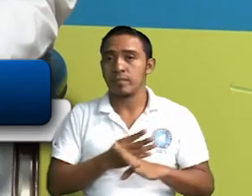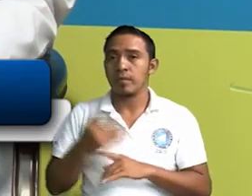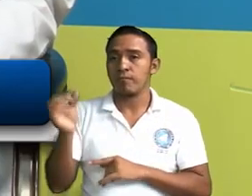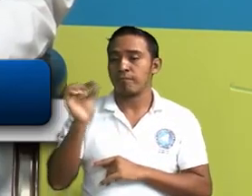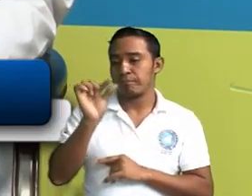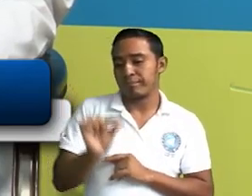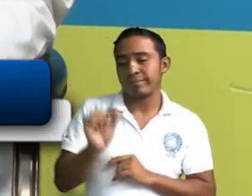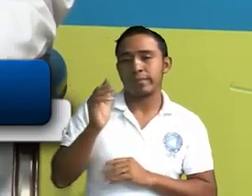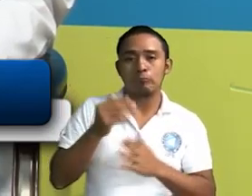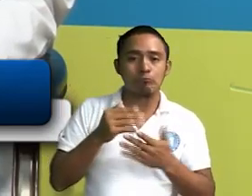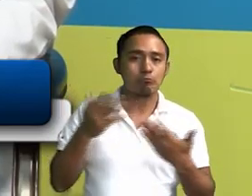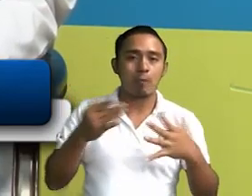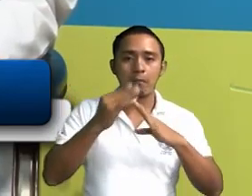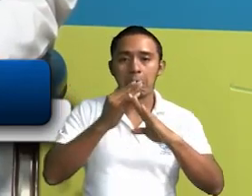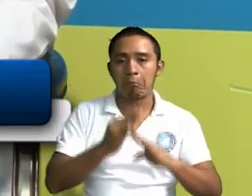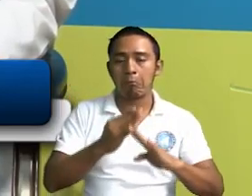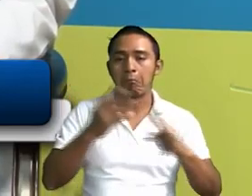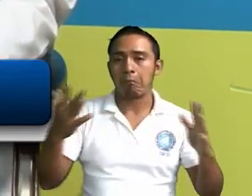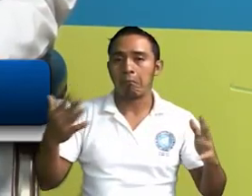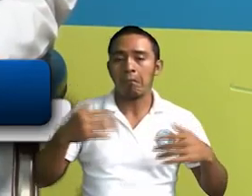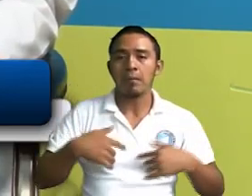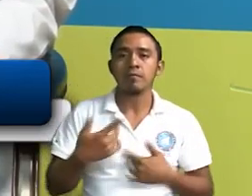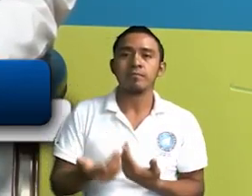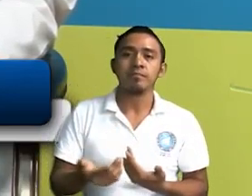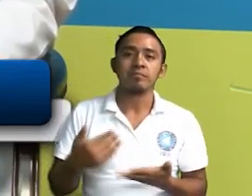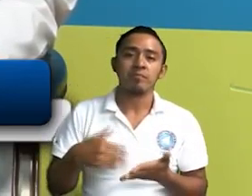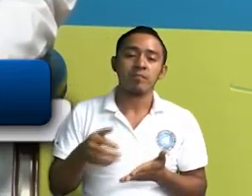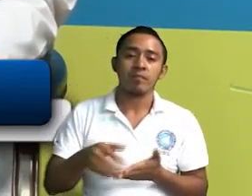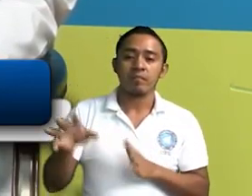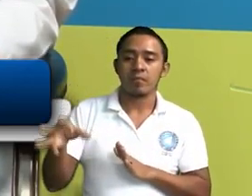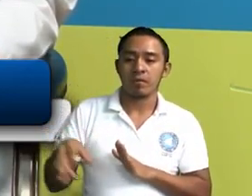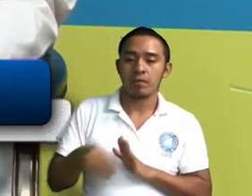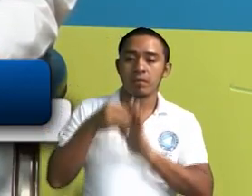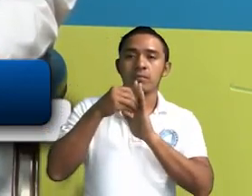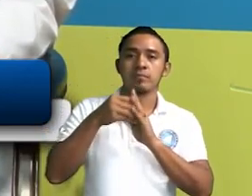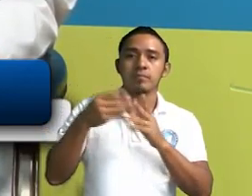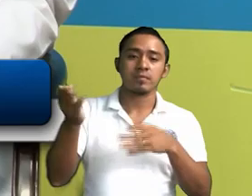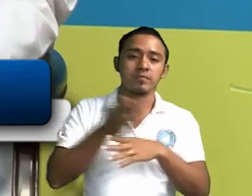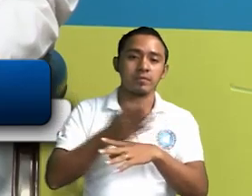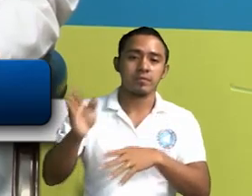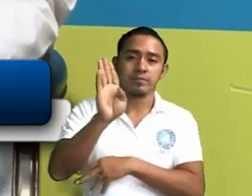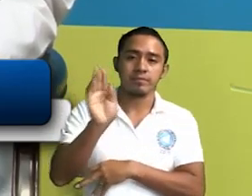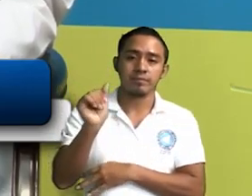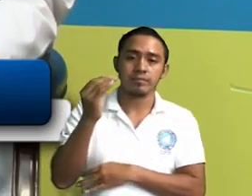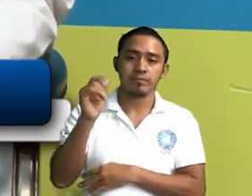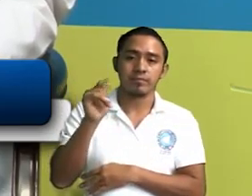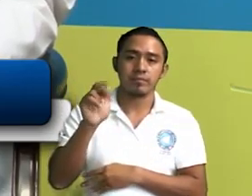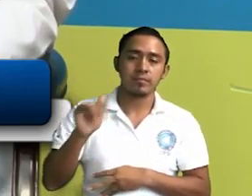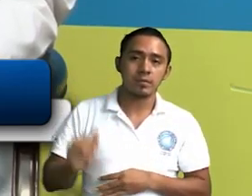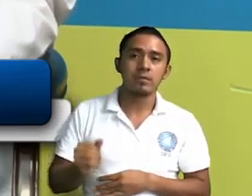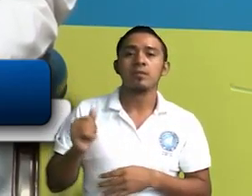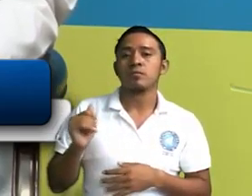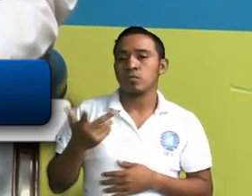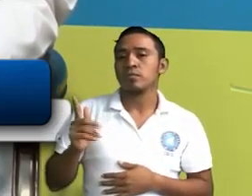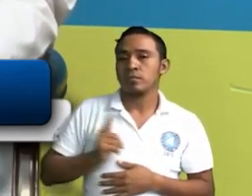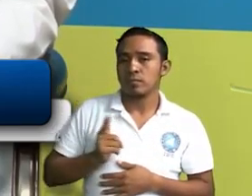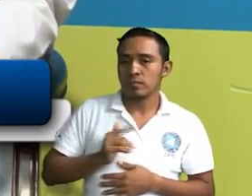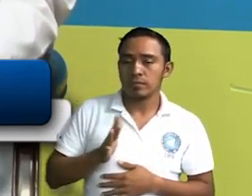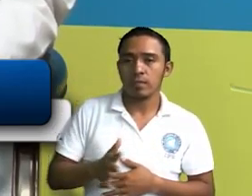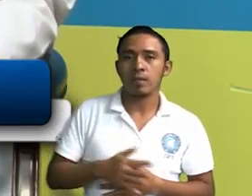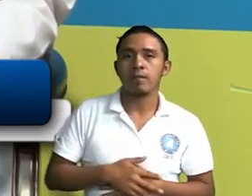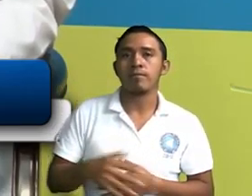manera por así decirlo entonces ellos están más propensos a que las bacterias que normalmente todos tenemos y